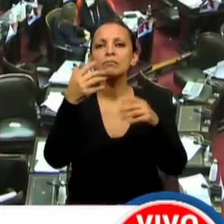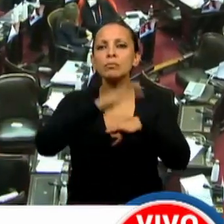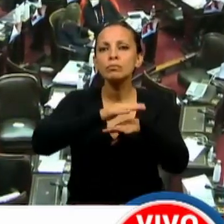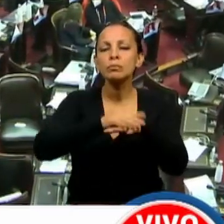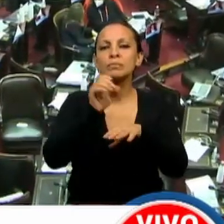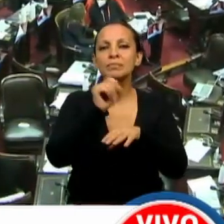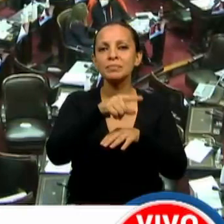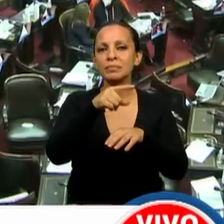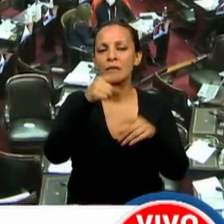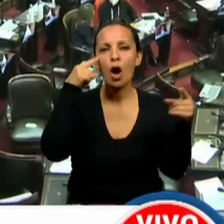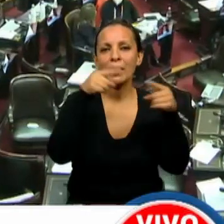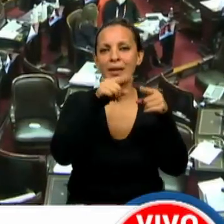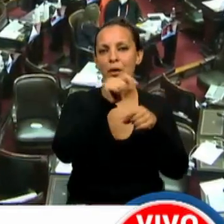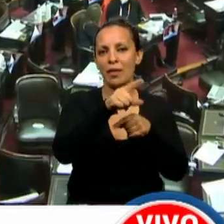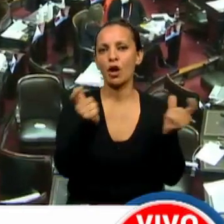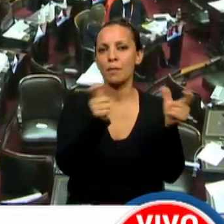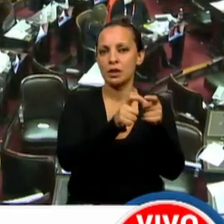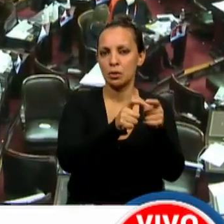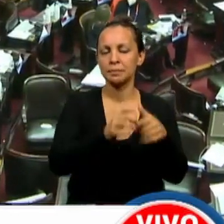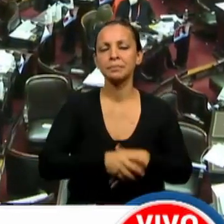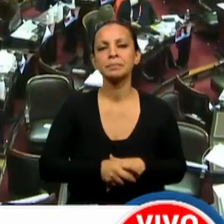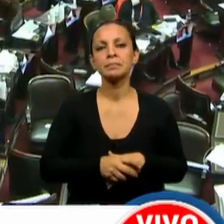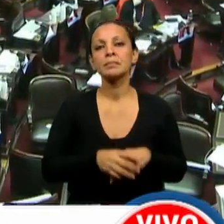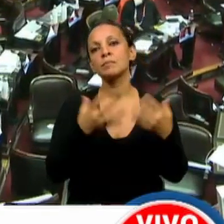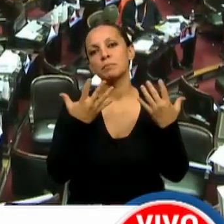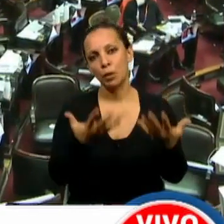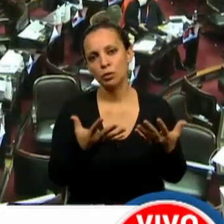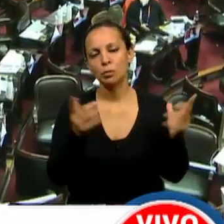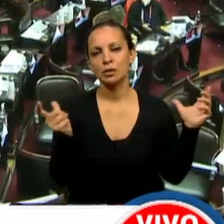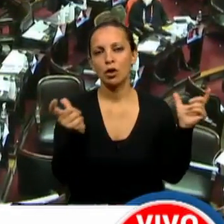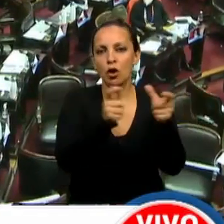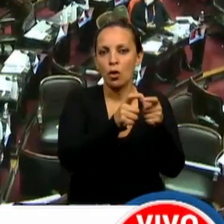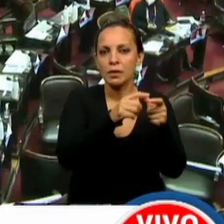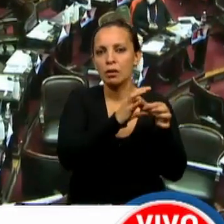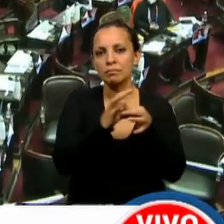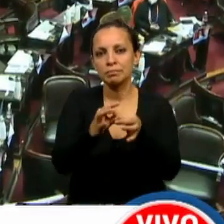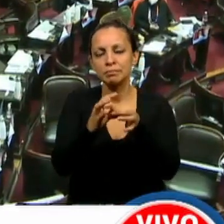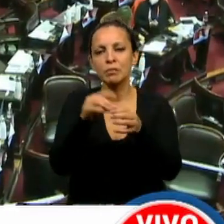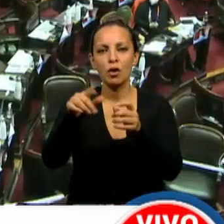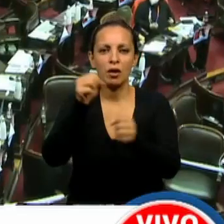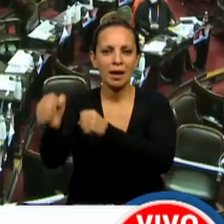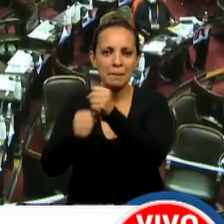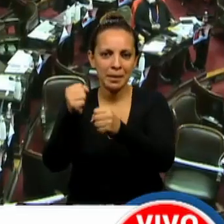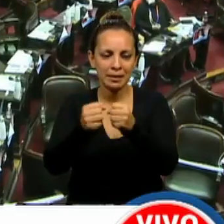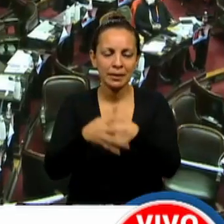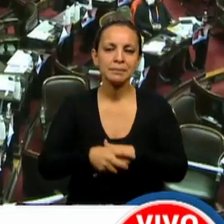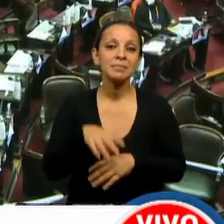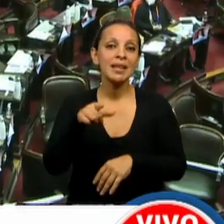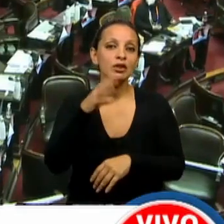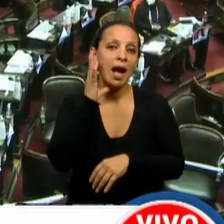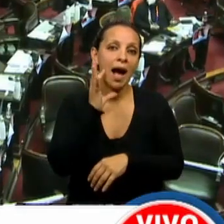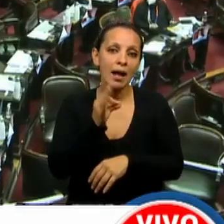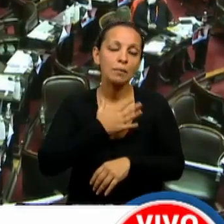esta comisión. Obviamente, articulando con los actores del sector, y esto es algo que